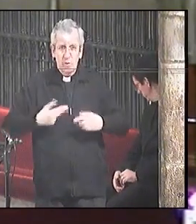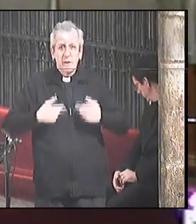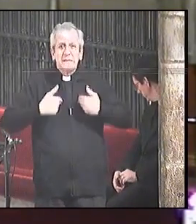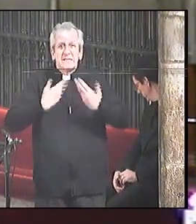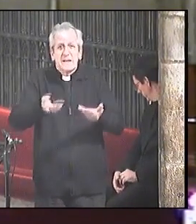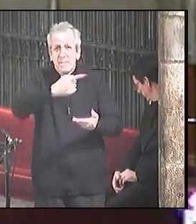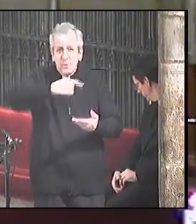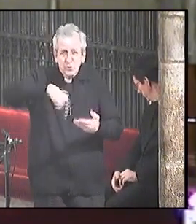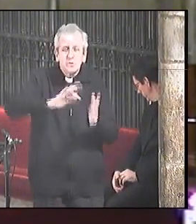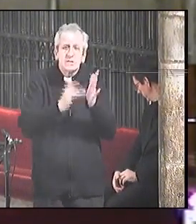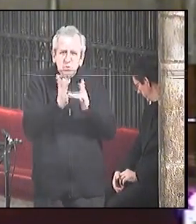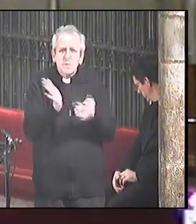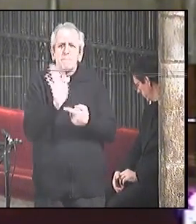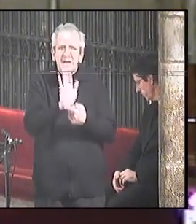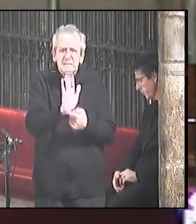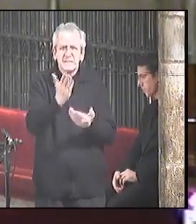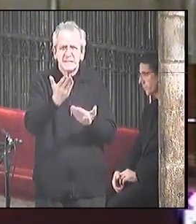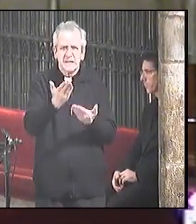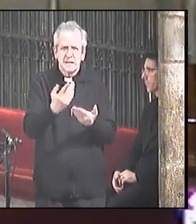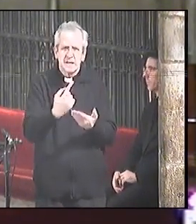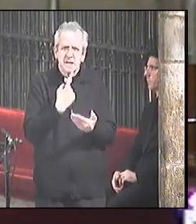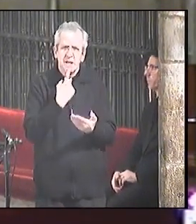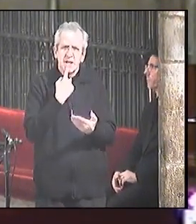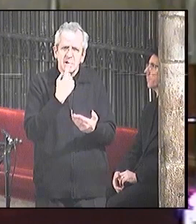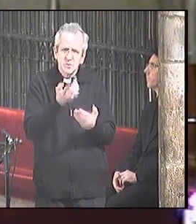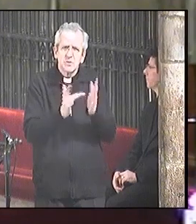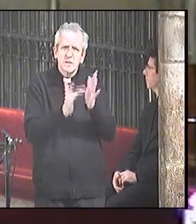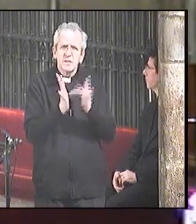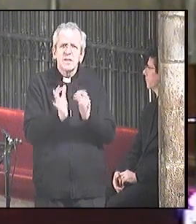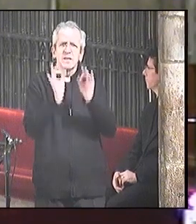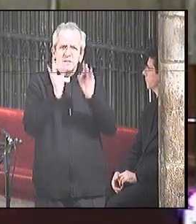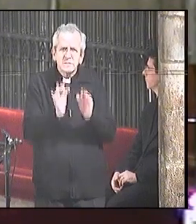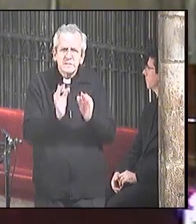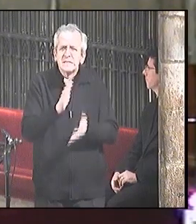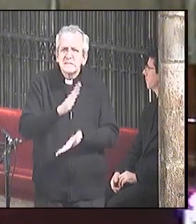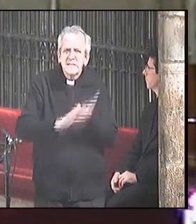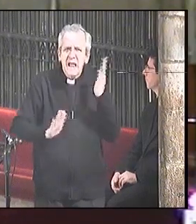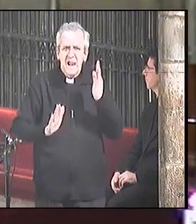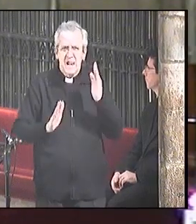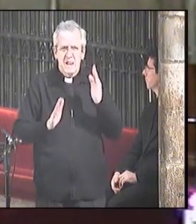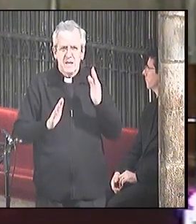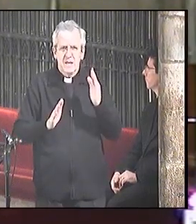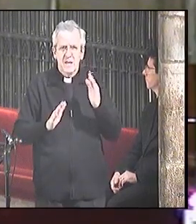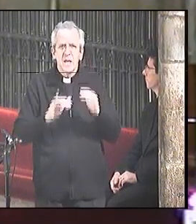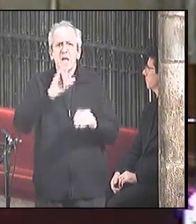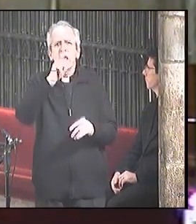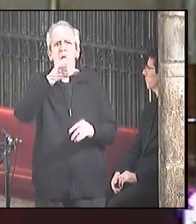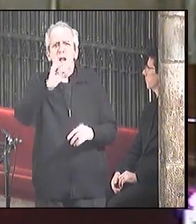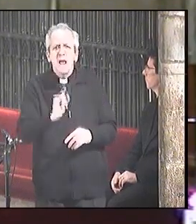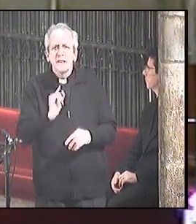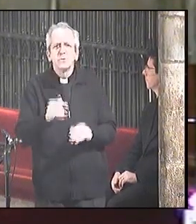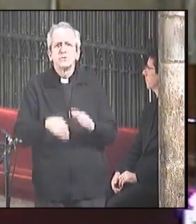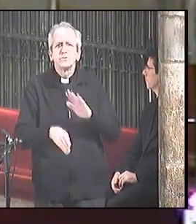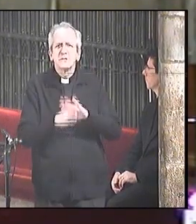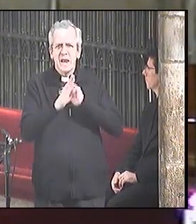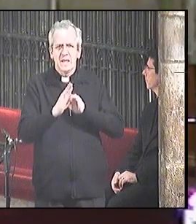está presente el Señor, le dice, Lázaro, sal fuera, y Lázaro sale, y Lázaro sale fuera y